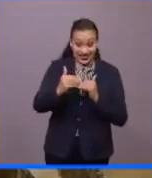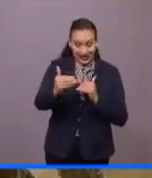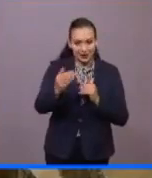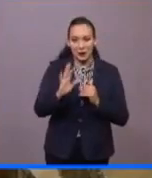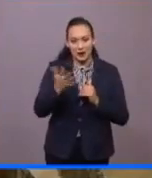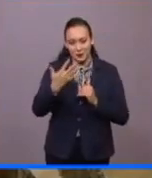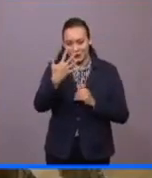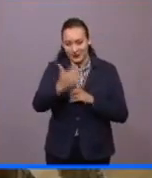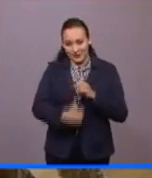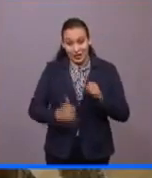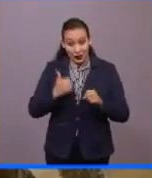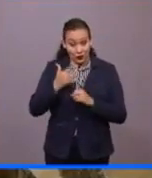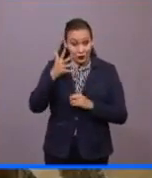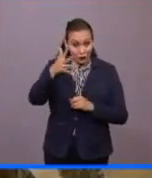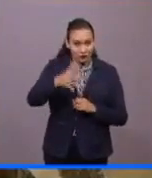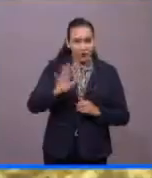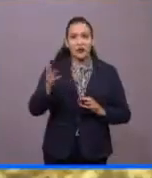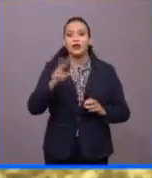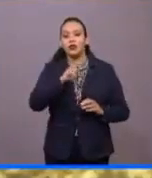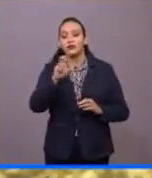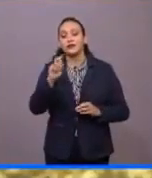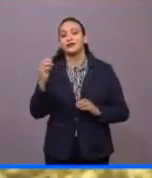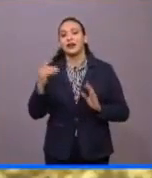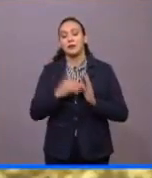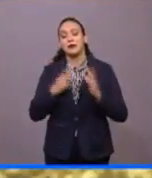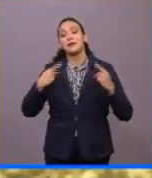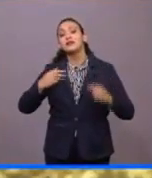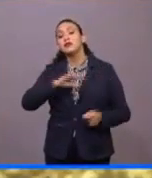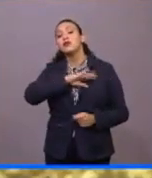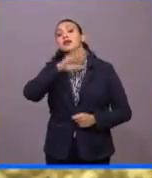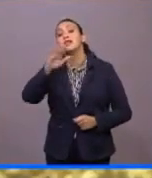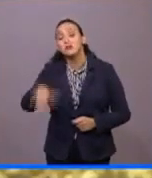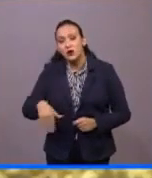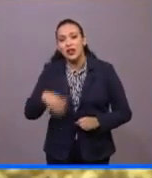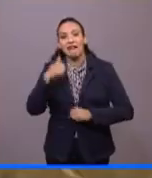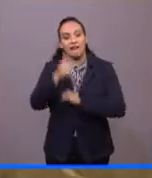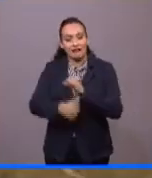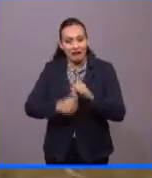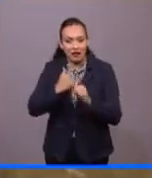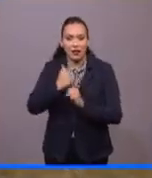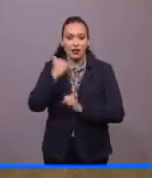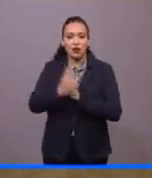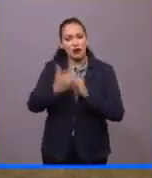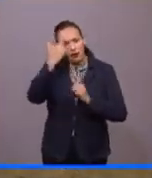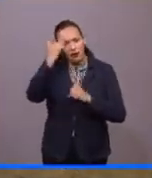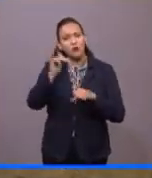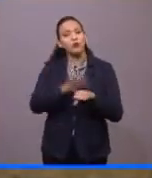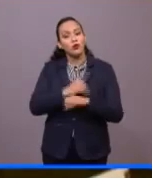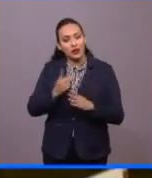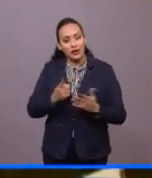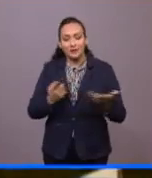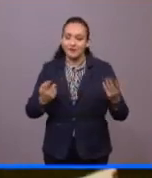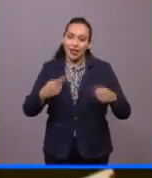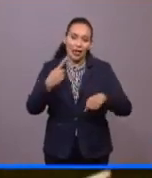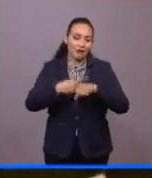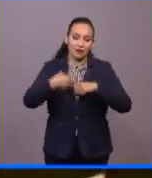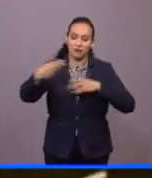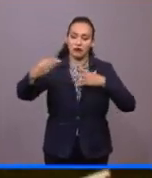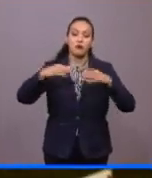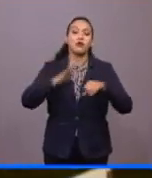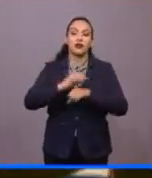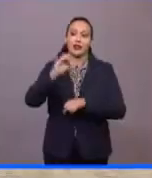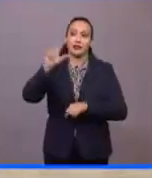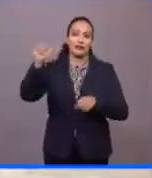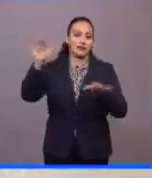en 5 años, habrá 230,000 muertes adicionales cada año en el mundo por enfermedades sensibles al